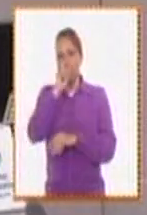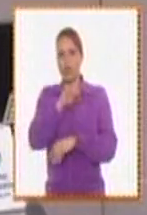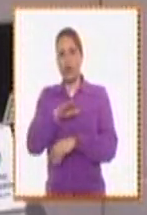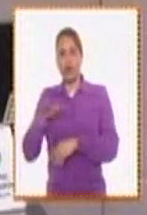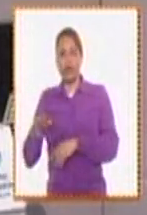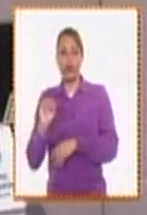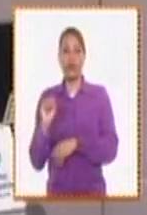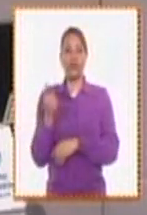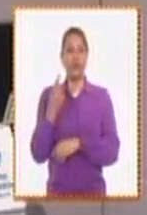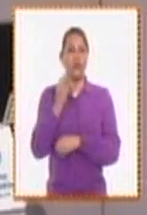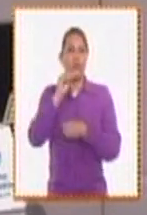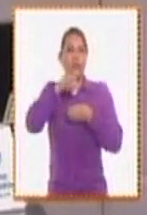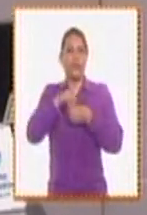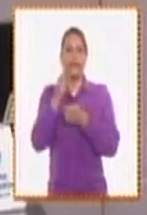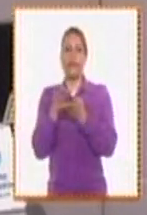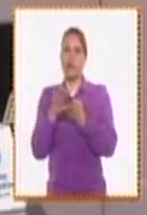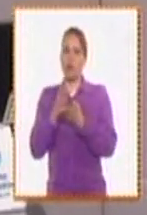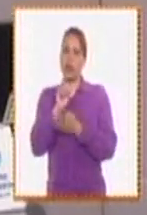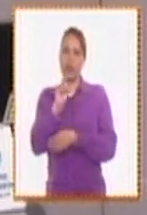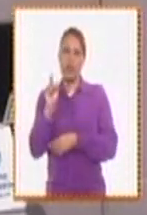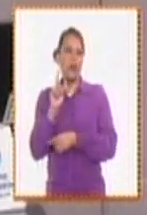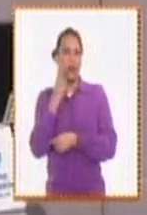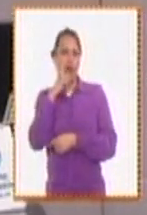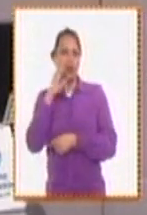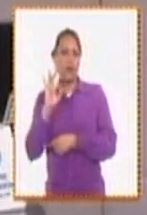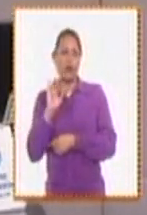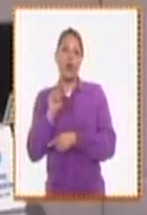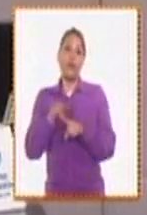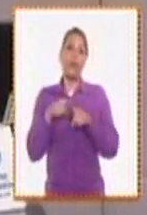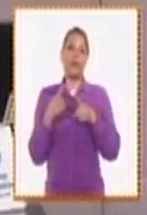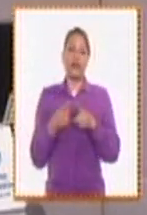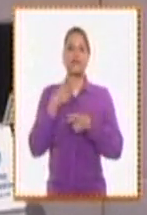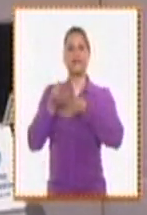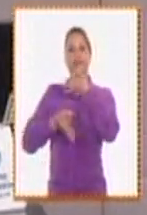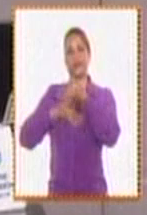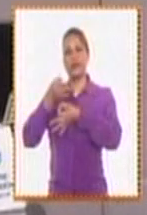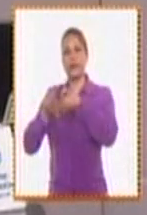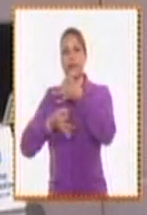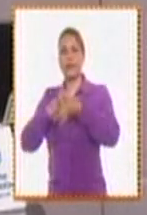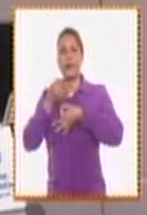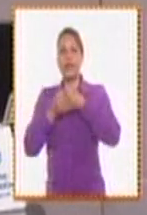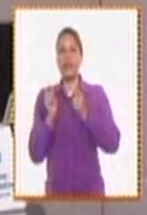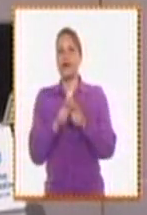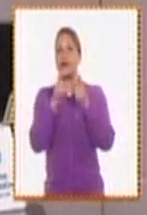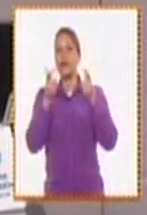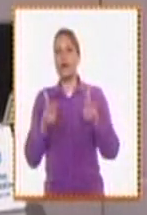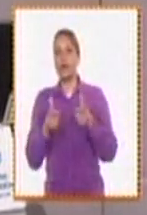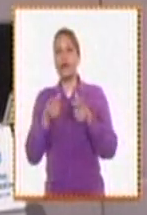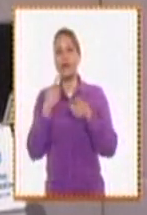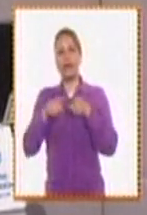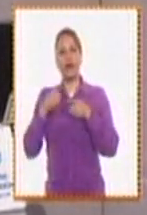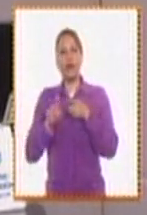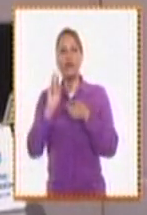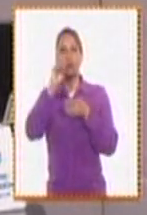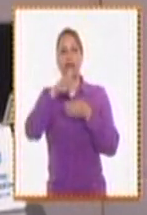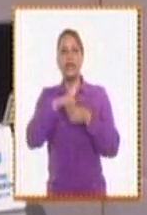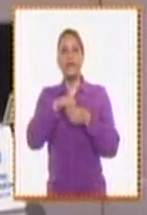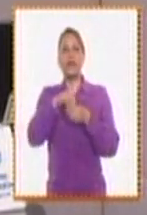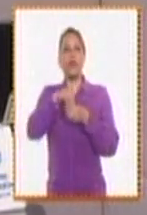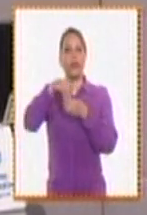el ámbito escolar. Nosotros hemos hecho énfasis porque, como se ha explicado, la mayoría de los hechos donde se